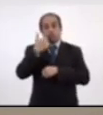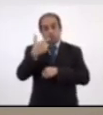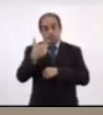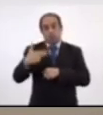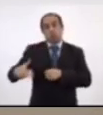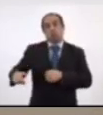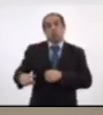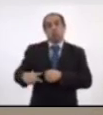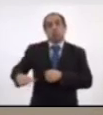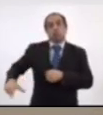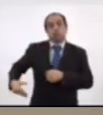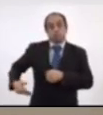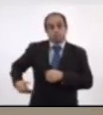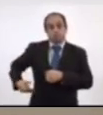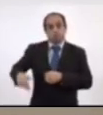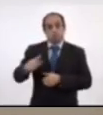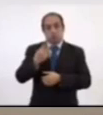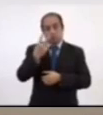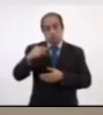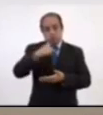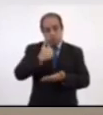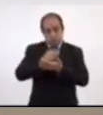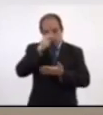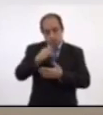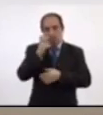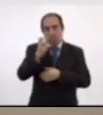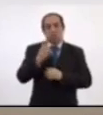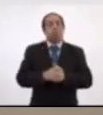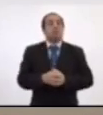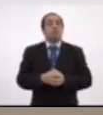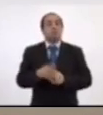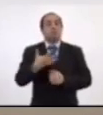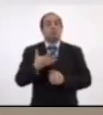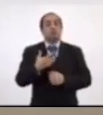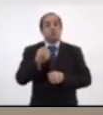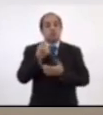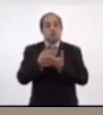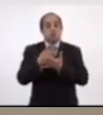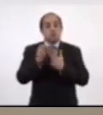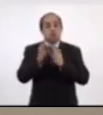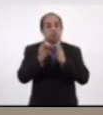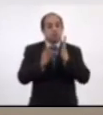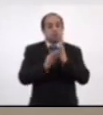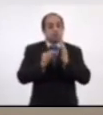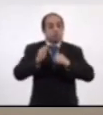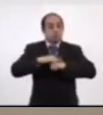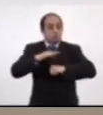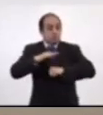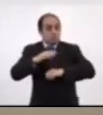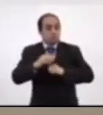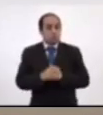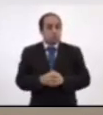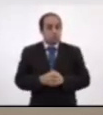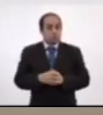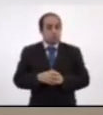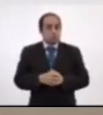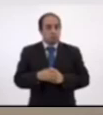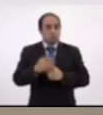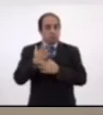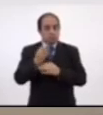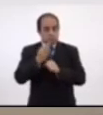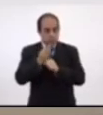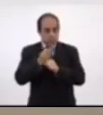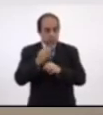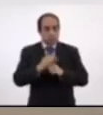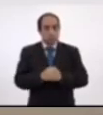la Ciudad de México. Y esto es lo que respecta solamente a las jornadas, adicional a lo que mencionaba hace